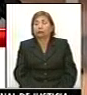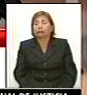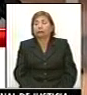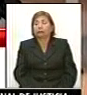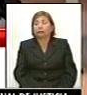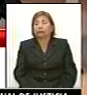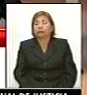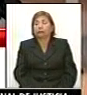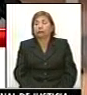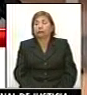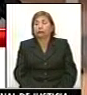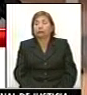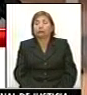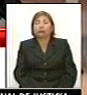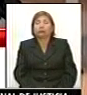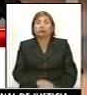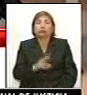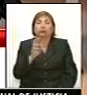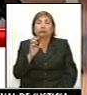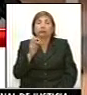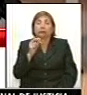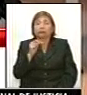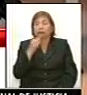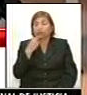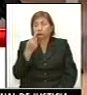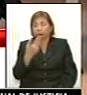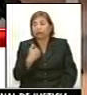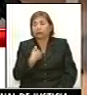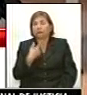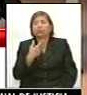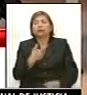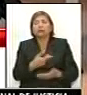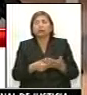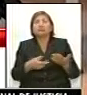de Daniels, que las tuvo, era, oye,